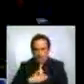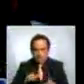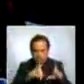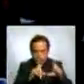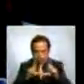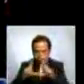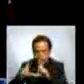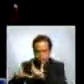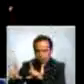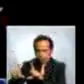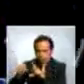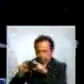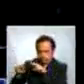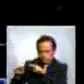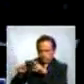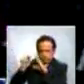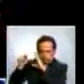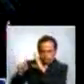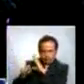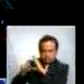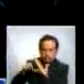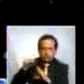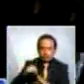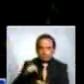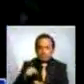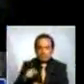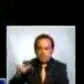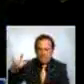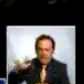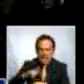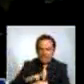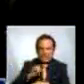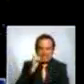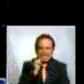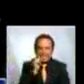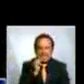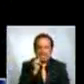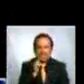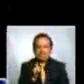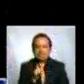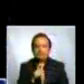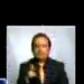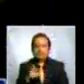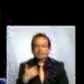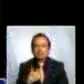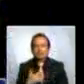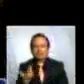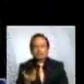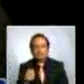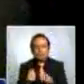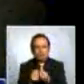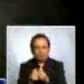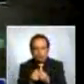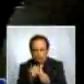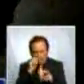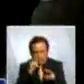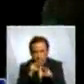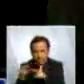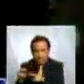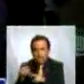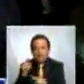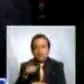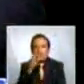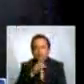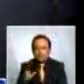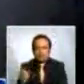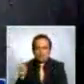de lo que está ocurriendo en estos momentos acá en el aeropuerto de Iquique. Donde insistimos, todo lo que están viendo acá es el